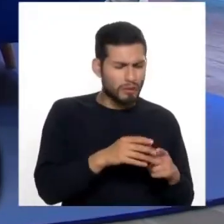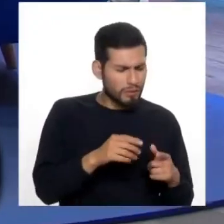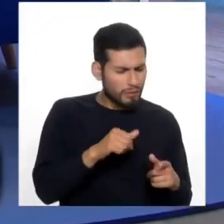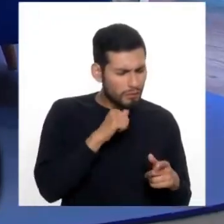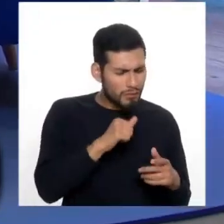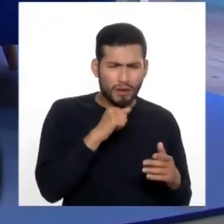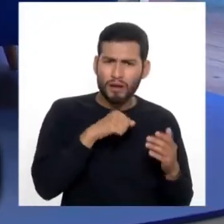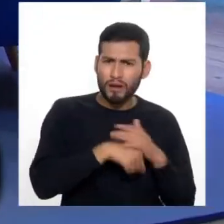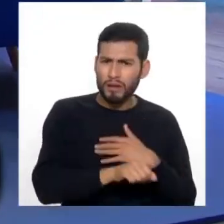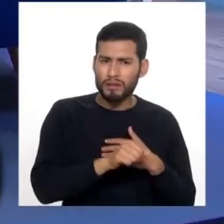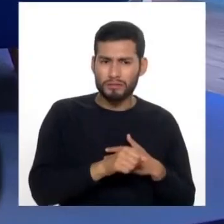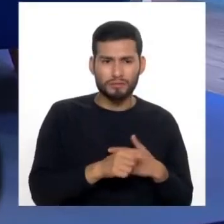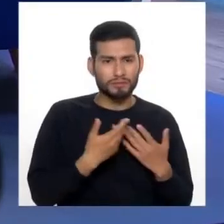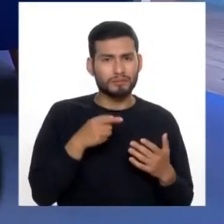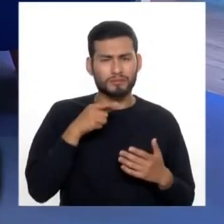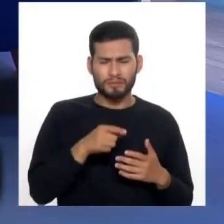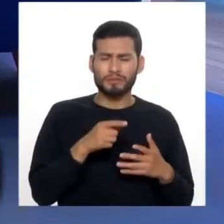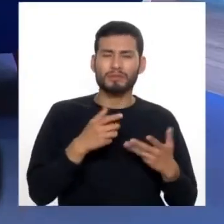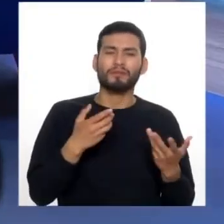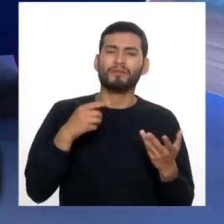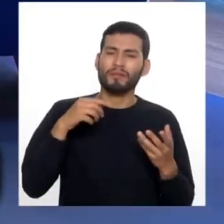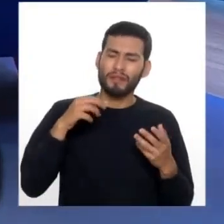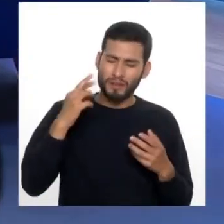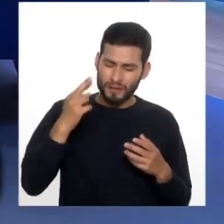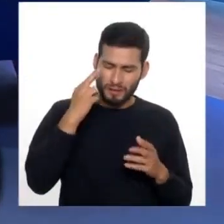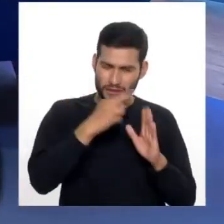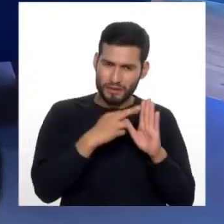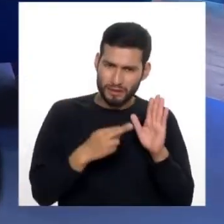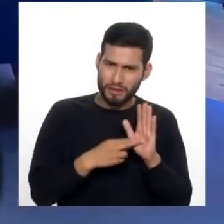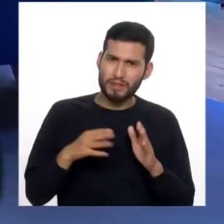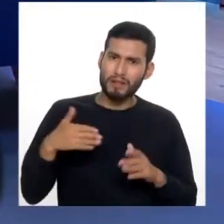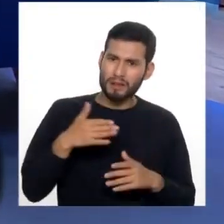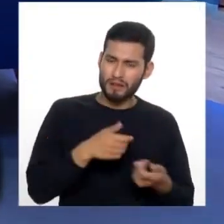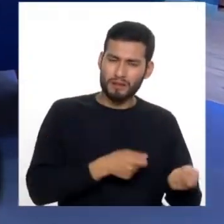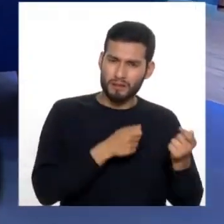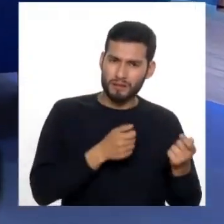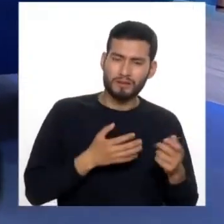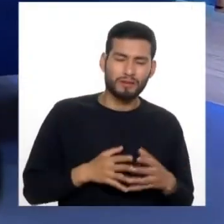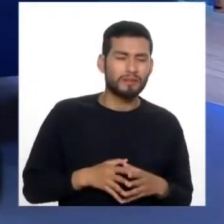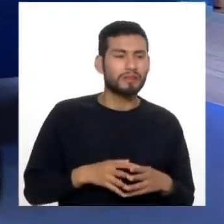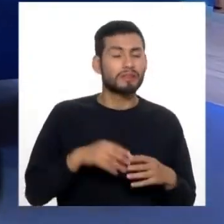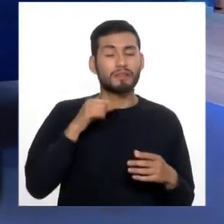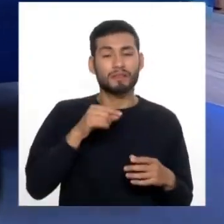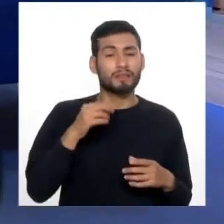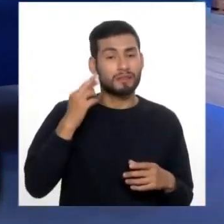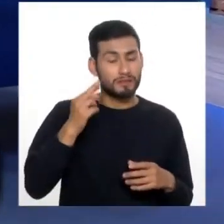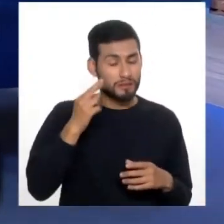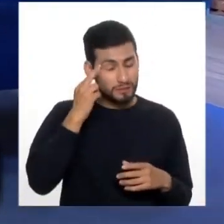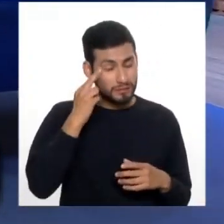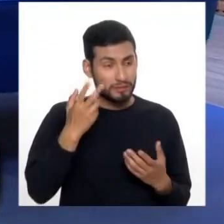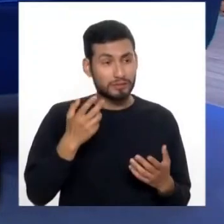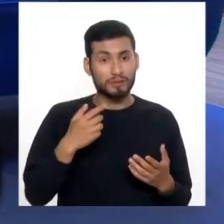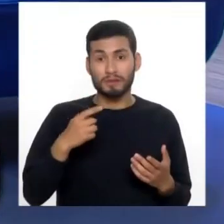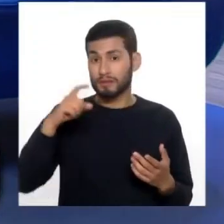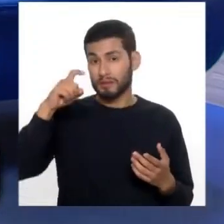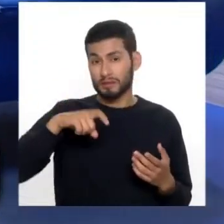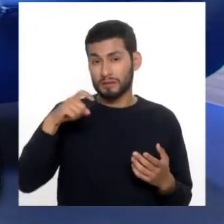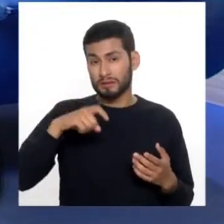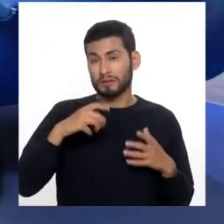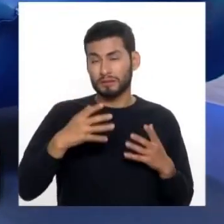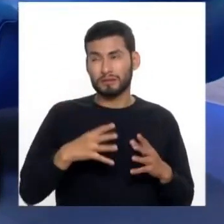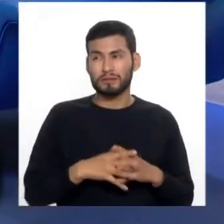reproducido y que es la regla básica en una pesquería. Entonces, en ese sentido, creemos que es